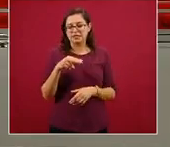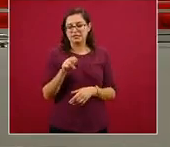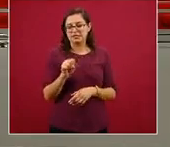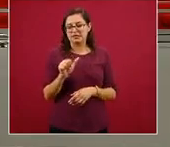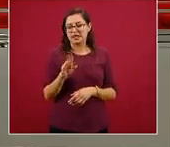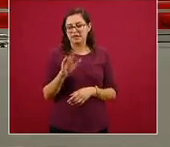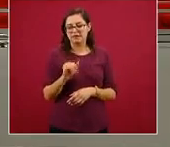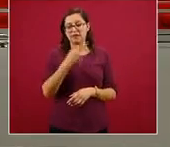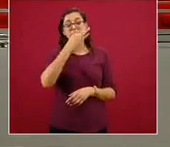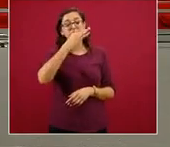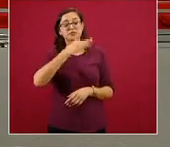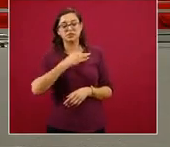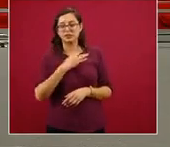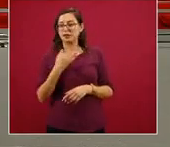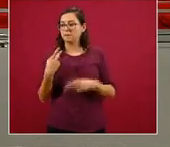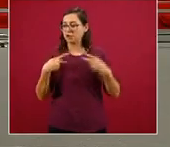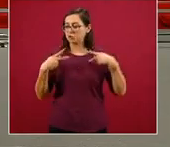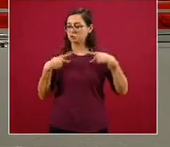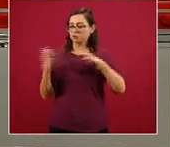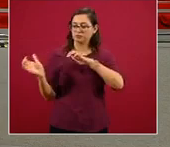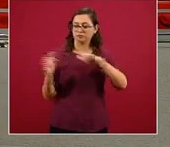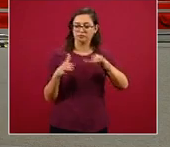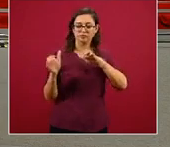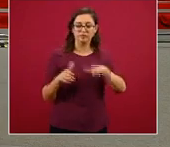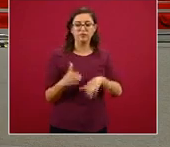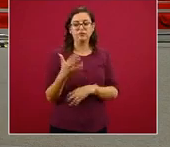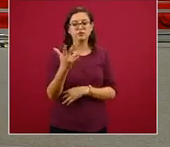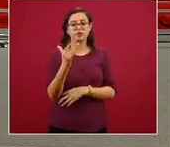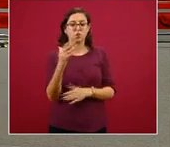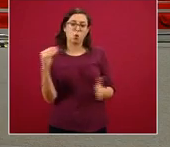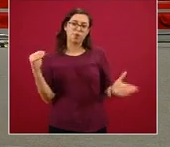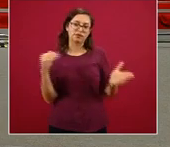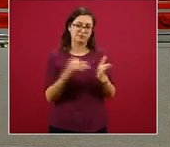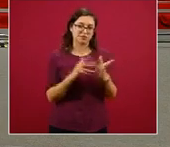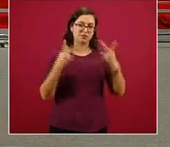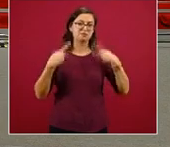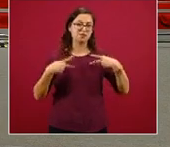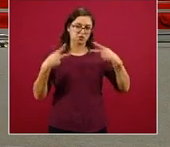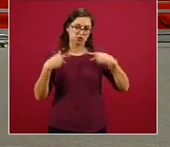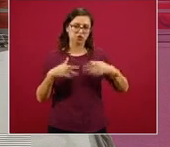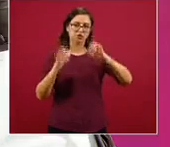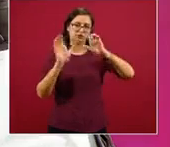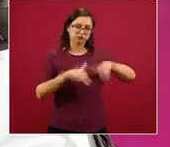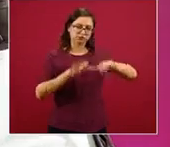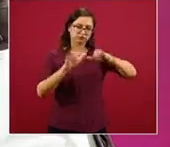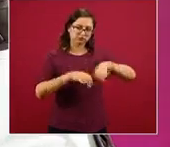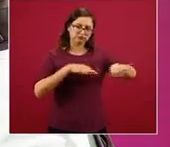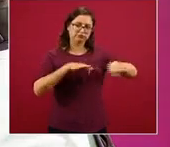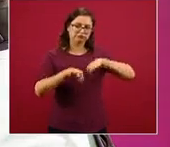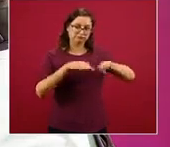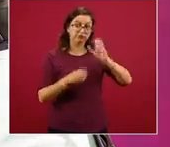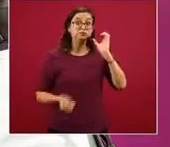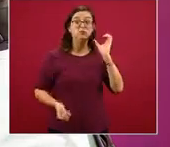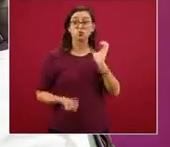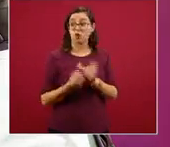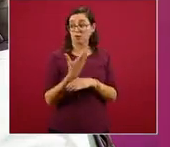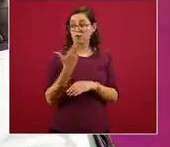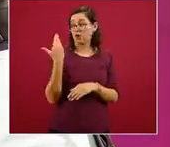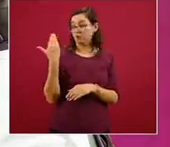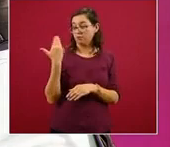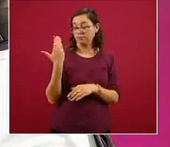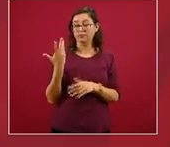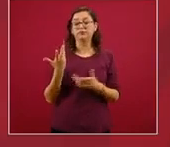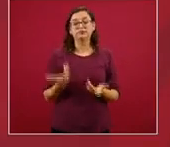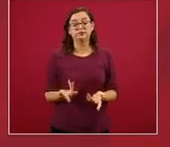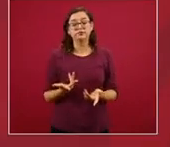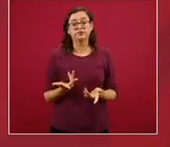donde hasta el momento se han contratado más de 50,000 profesionales de la salud. Esto, lógicamente, todavía